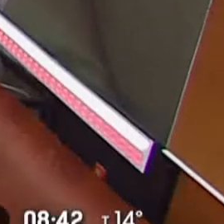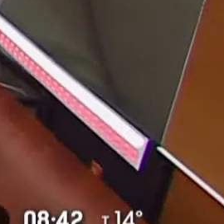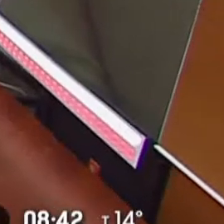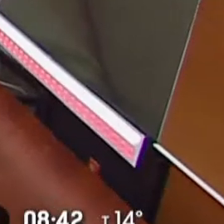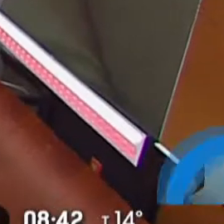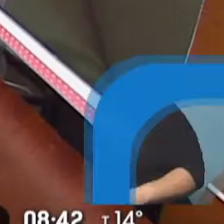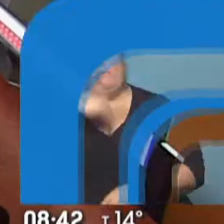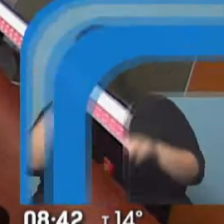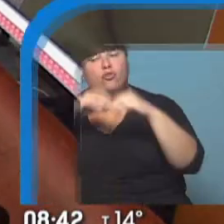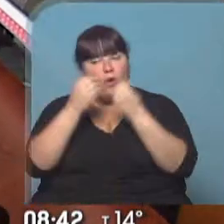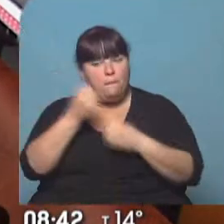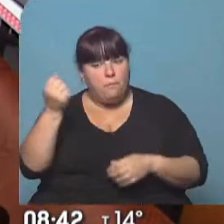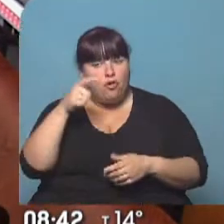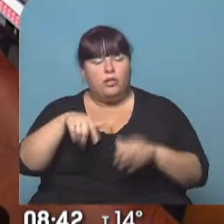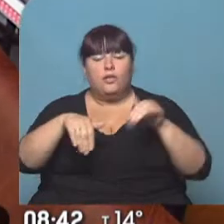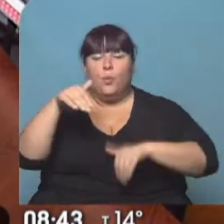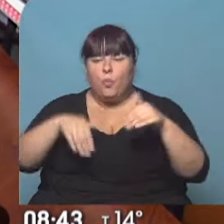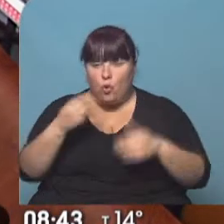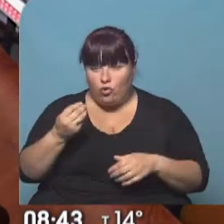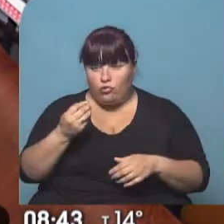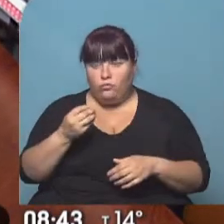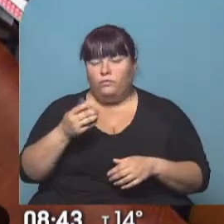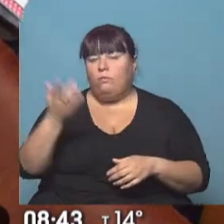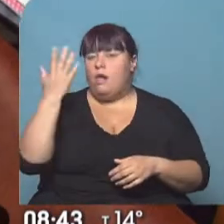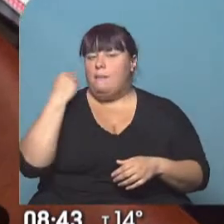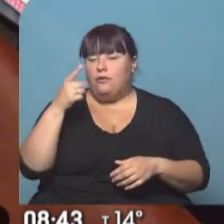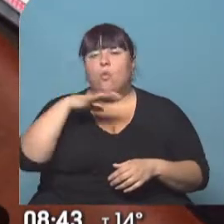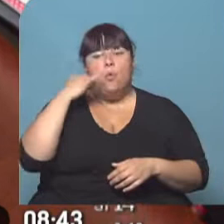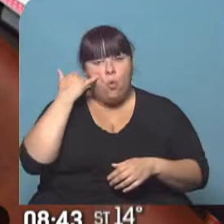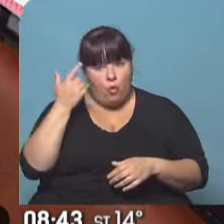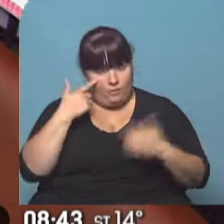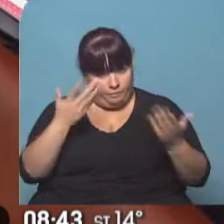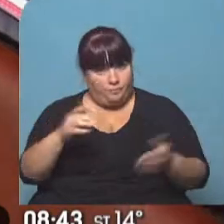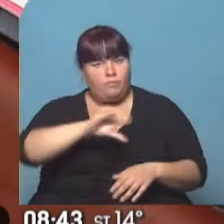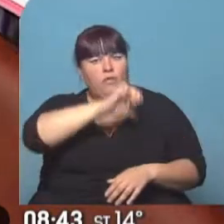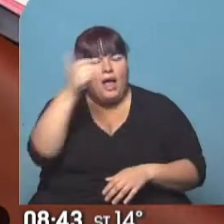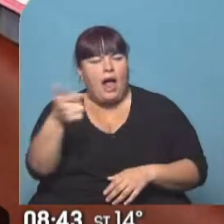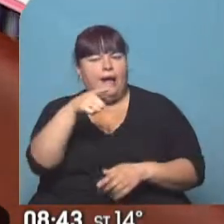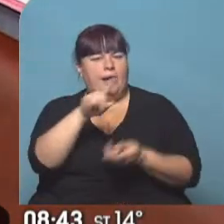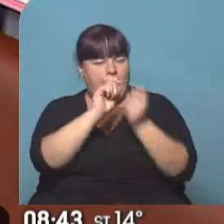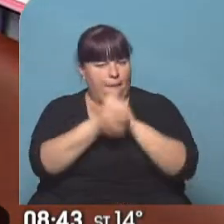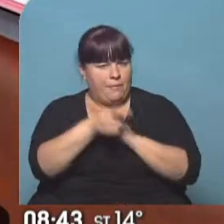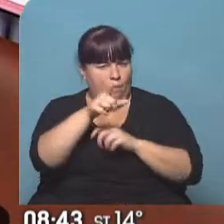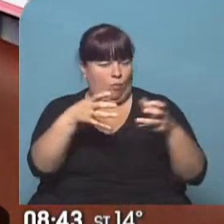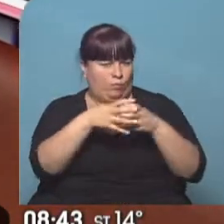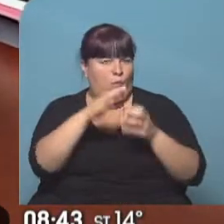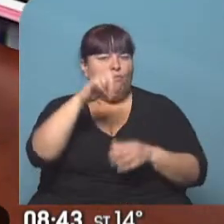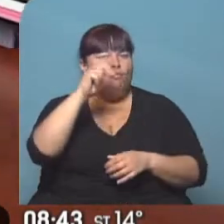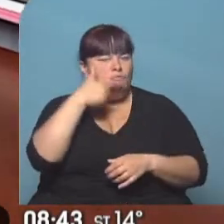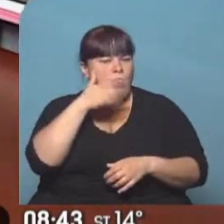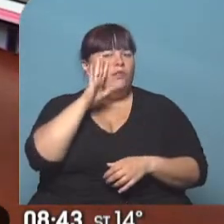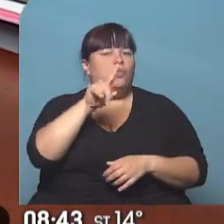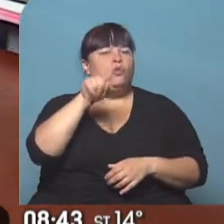otro de los menos contundentes que dijo la elección pero sucedido en jujuy fijate vos el triunfo de la gente comandada por morales